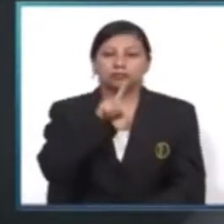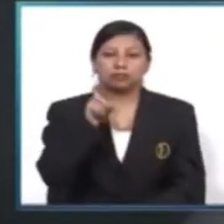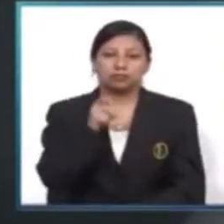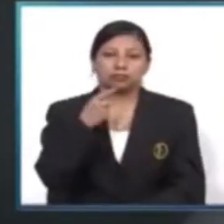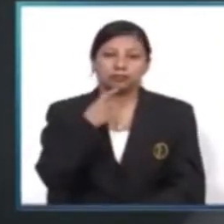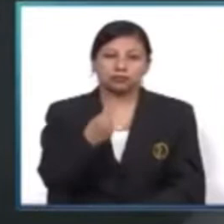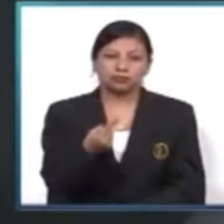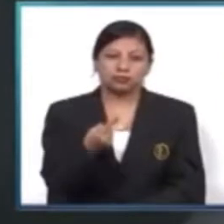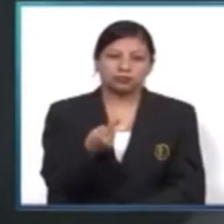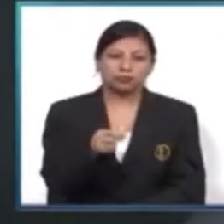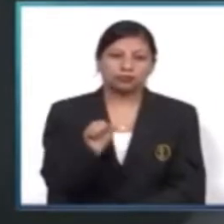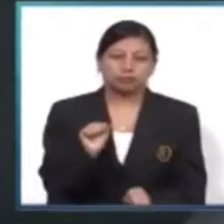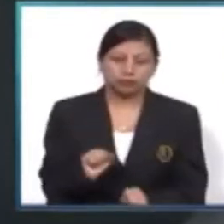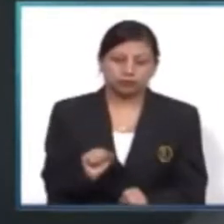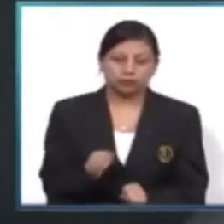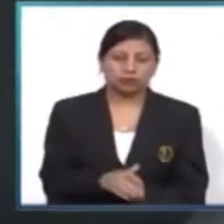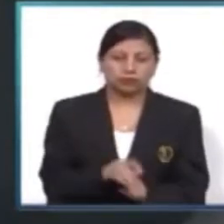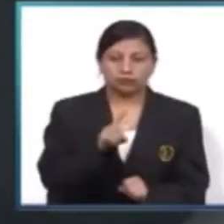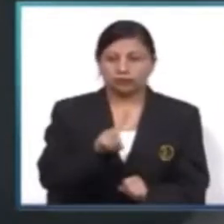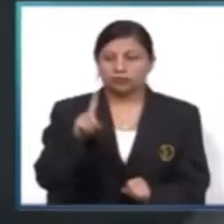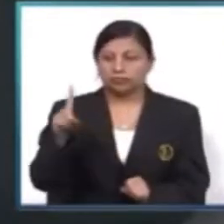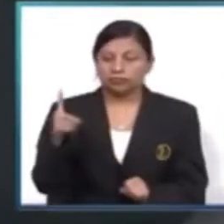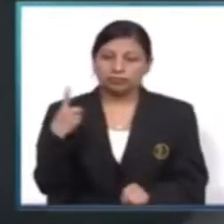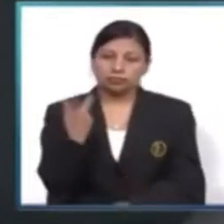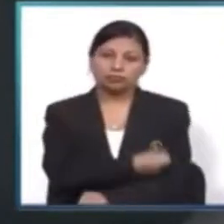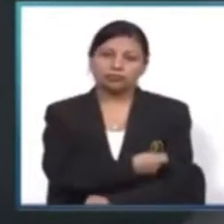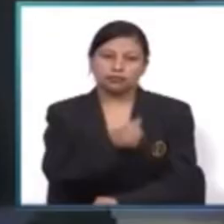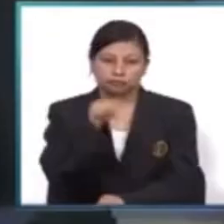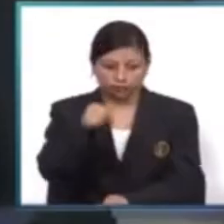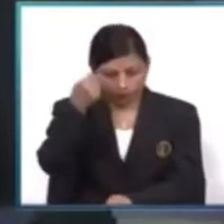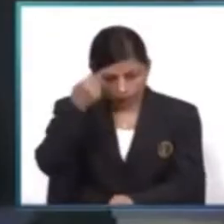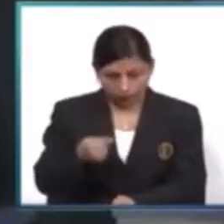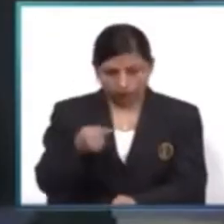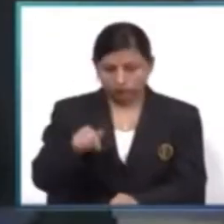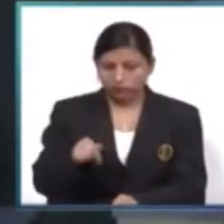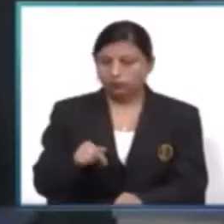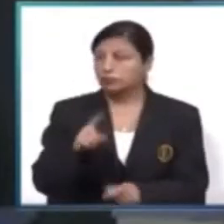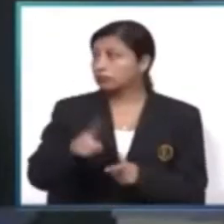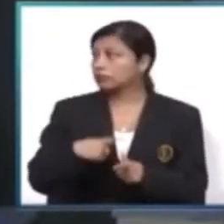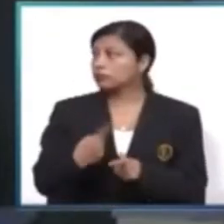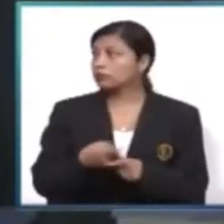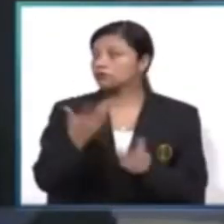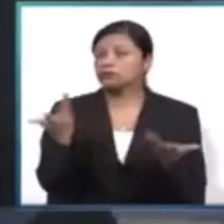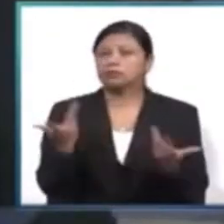usted se tuviera que poner una de estas vacunas el día de hoy, ¿cuál se pondría?